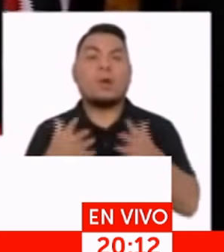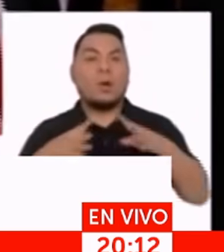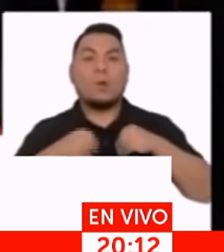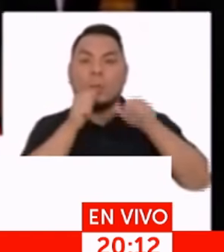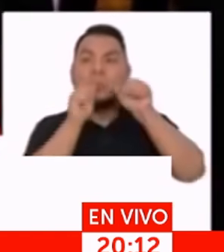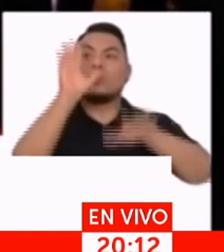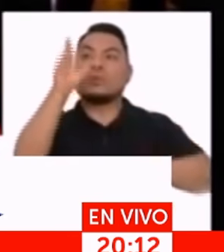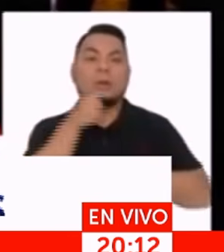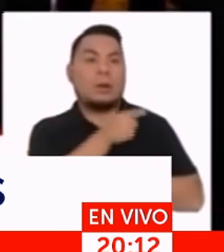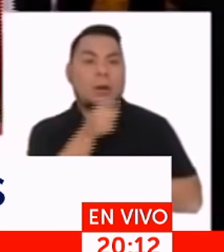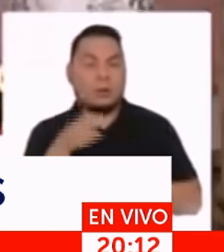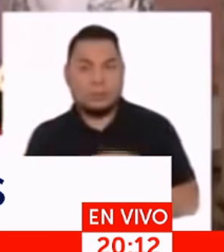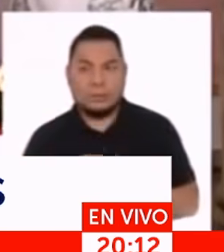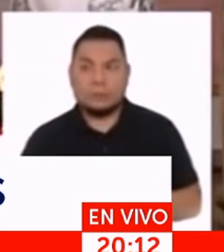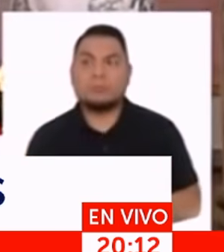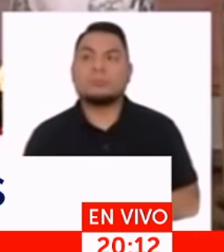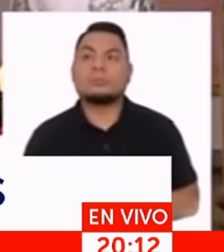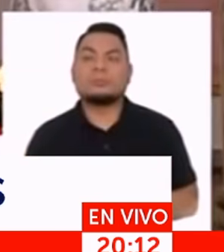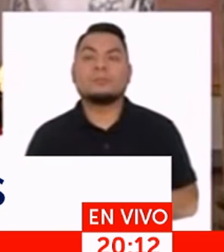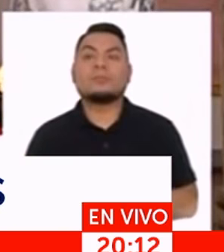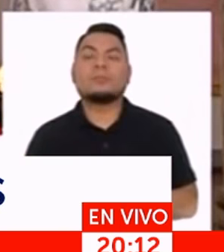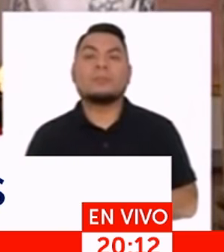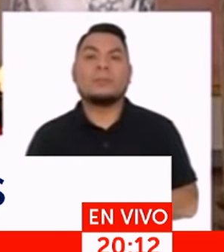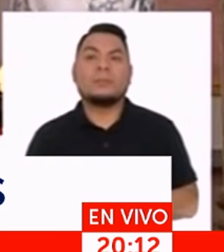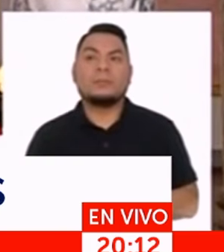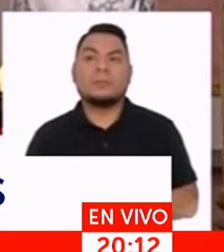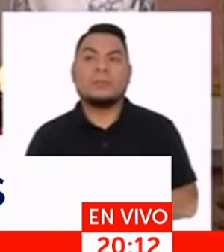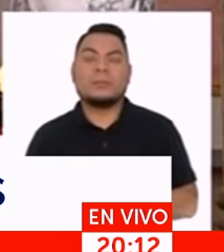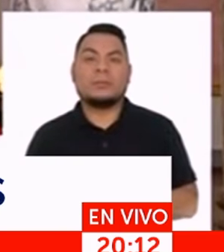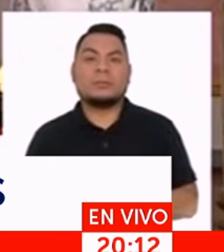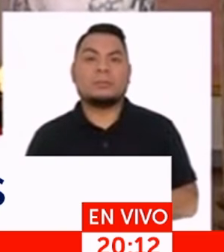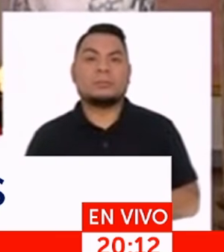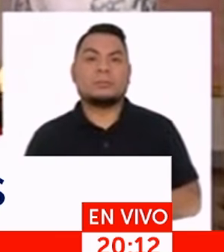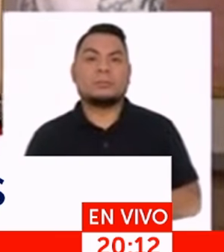el juramento de estilo. Exitosa.